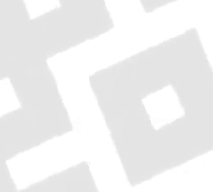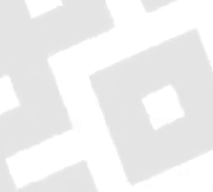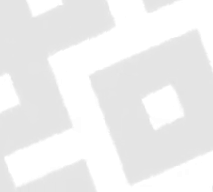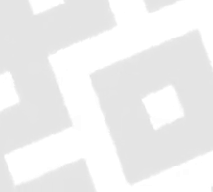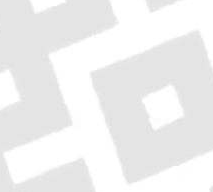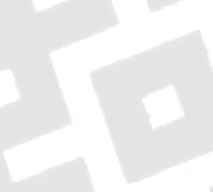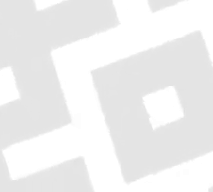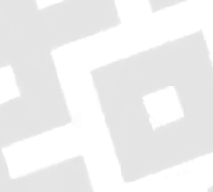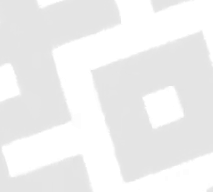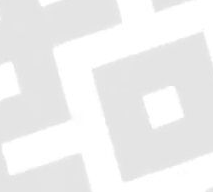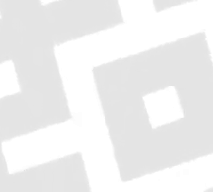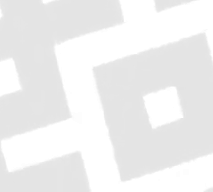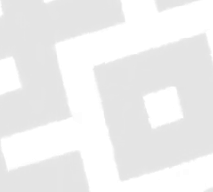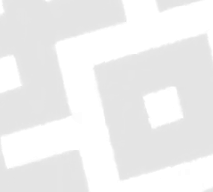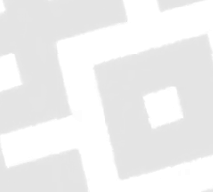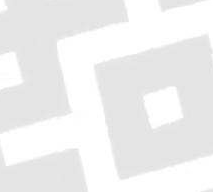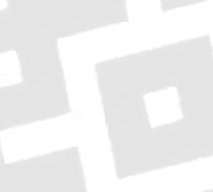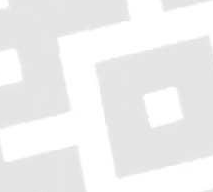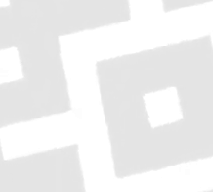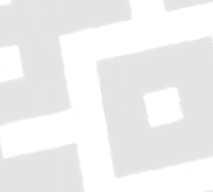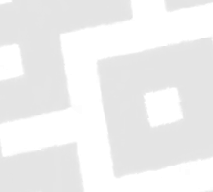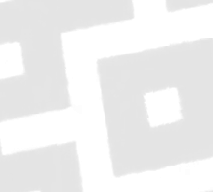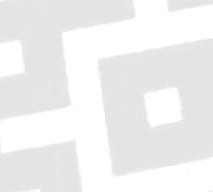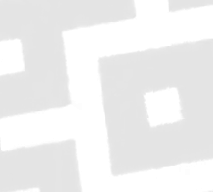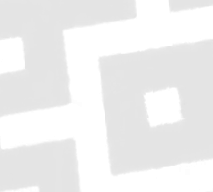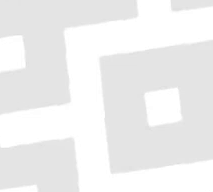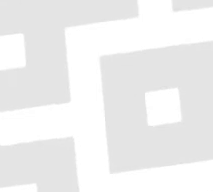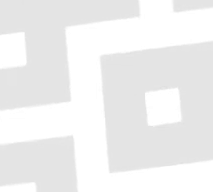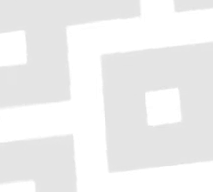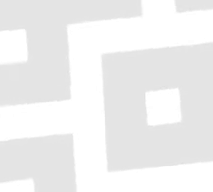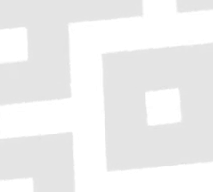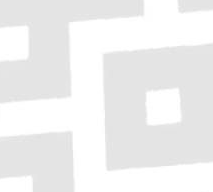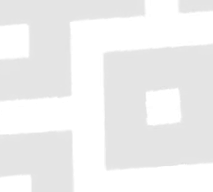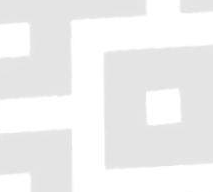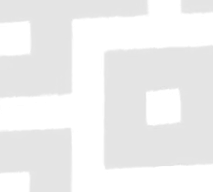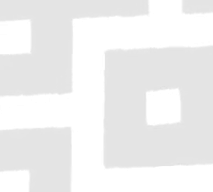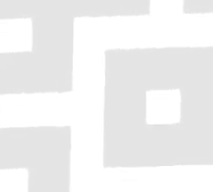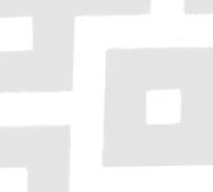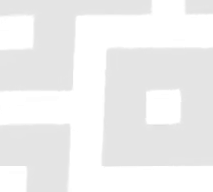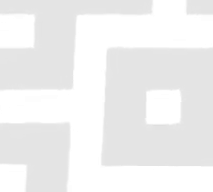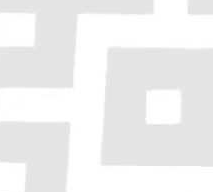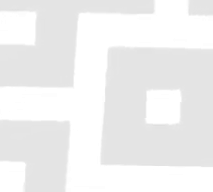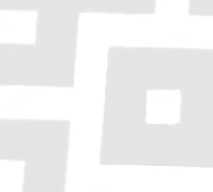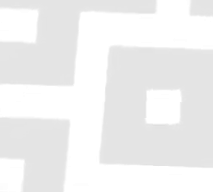estrategia estatal contra el coronavirus actualización en veracruz